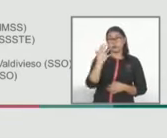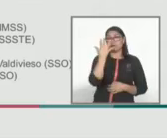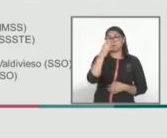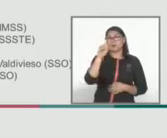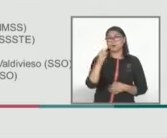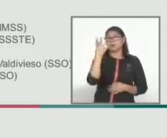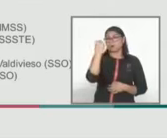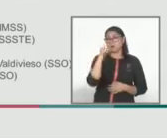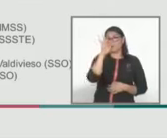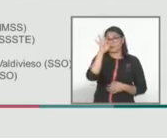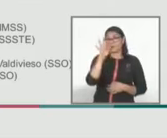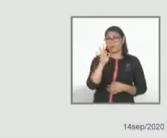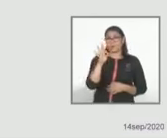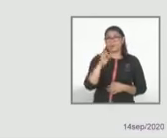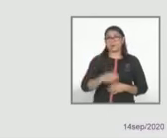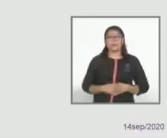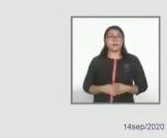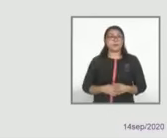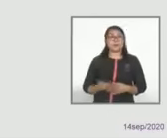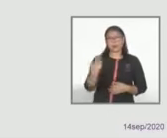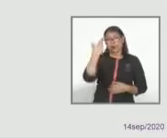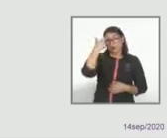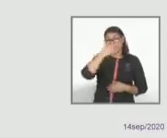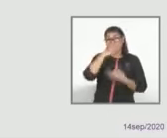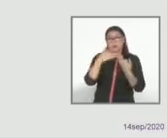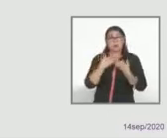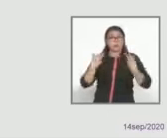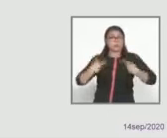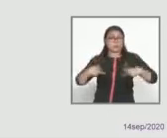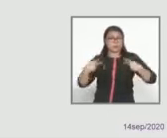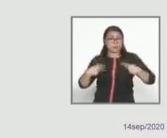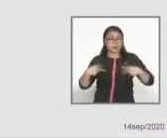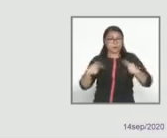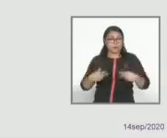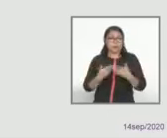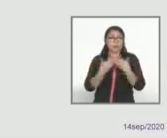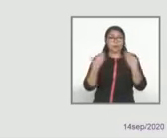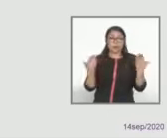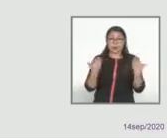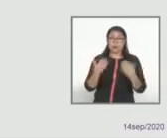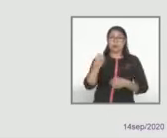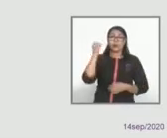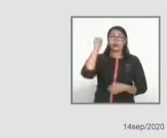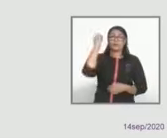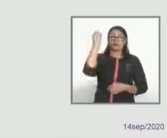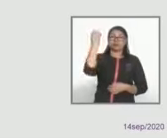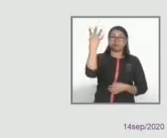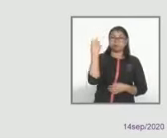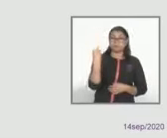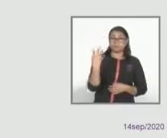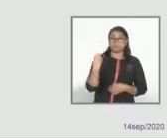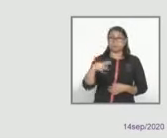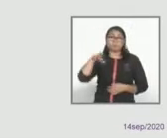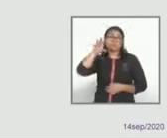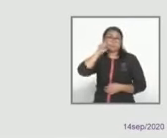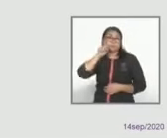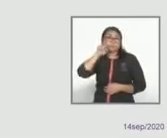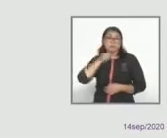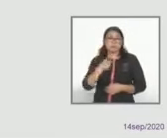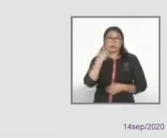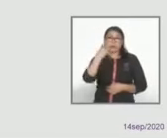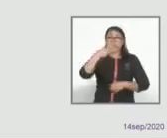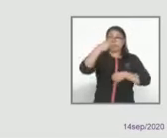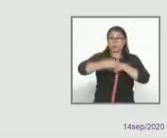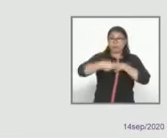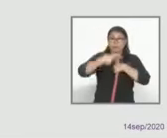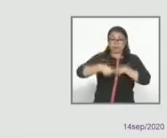5.9%. Recordamos a toda la población que estamos en un semáforo naranja. Esto implica alto riesgo de